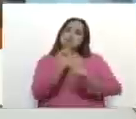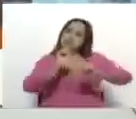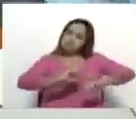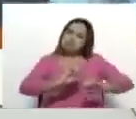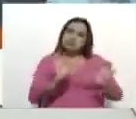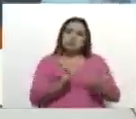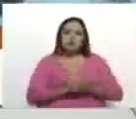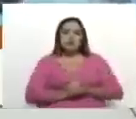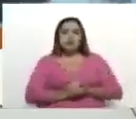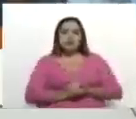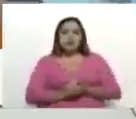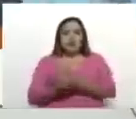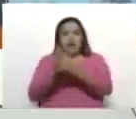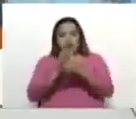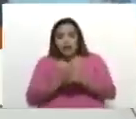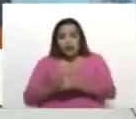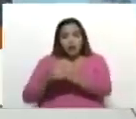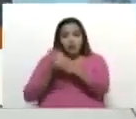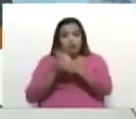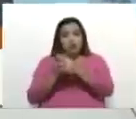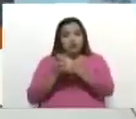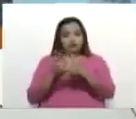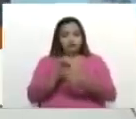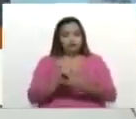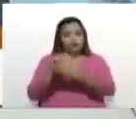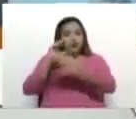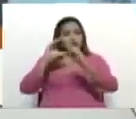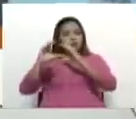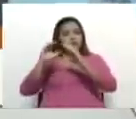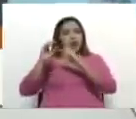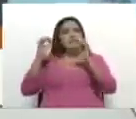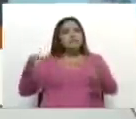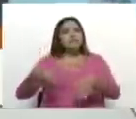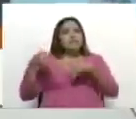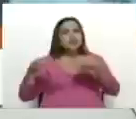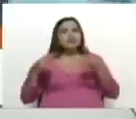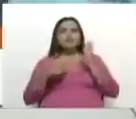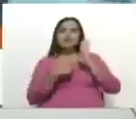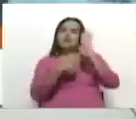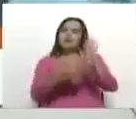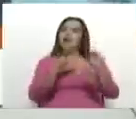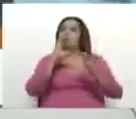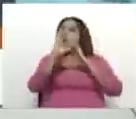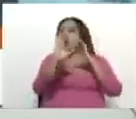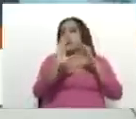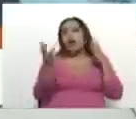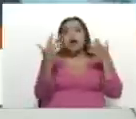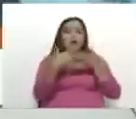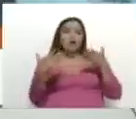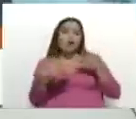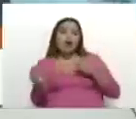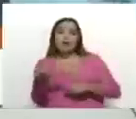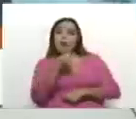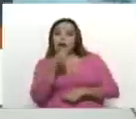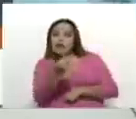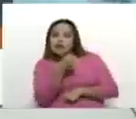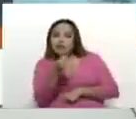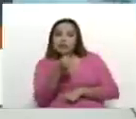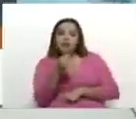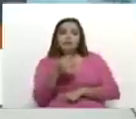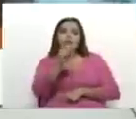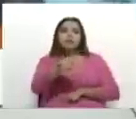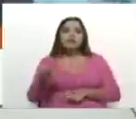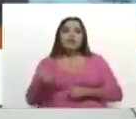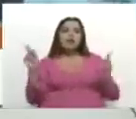el ejemón comunicacional siempre publica comunicados notas de prensa opiniones de